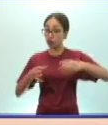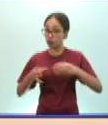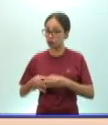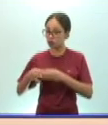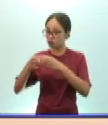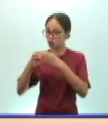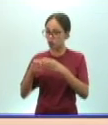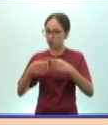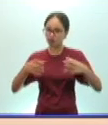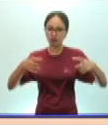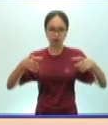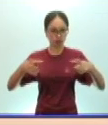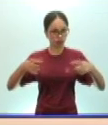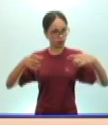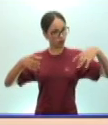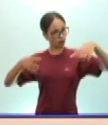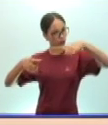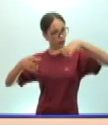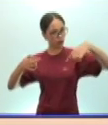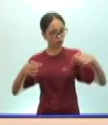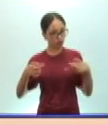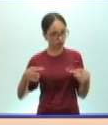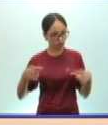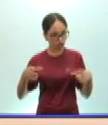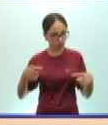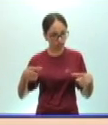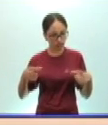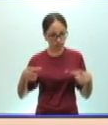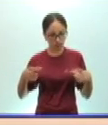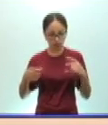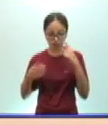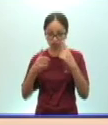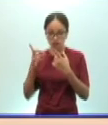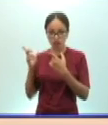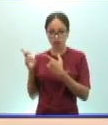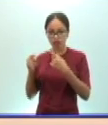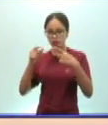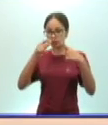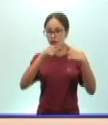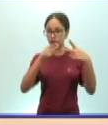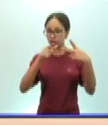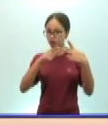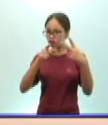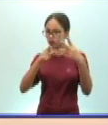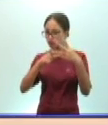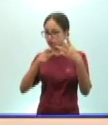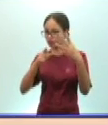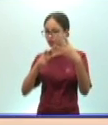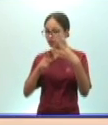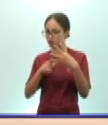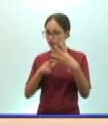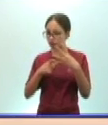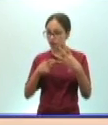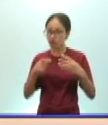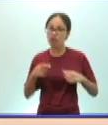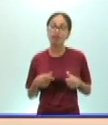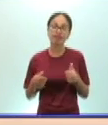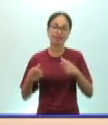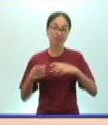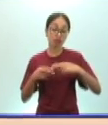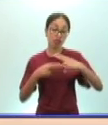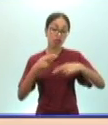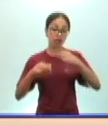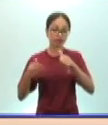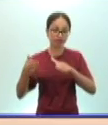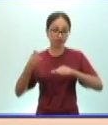vainilla, nuez o mordaza, embudo de separación, importante este útil para realizar esta operación de decantación, y